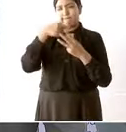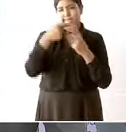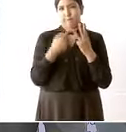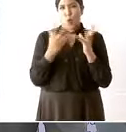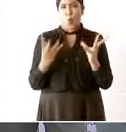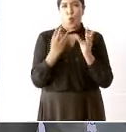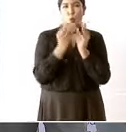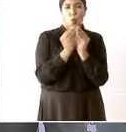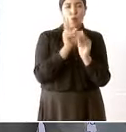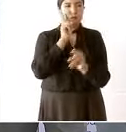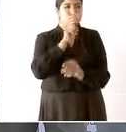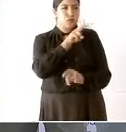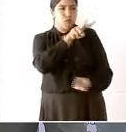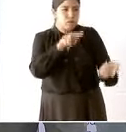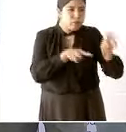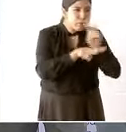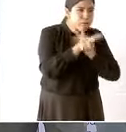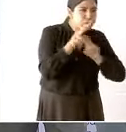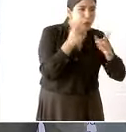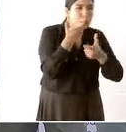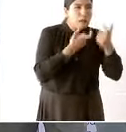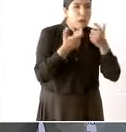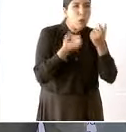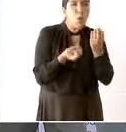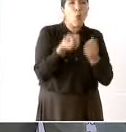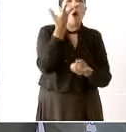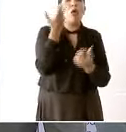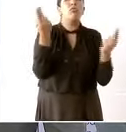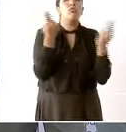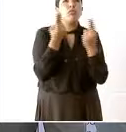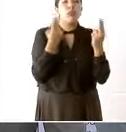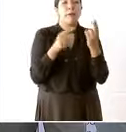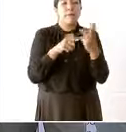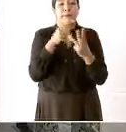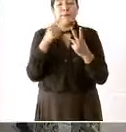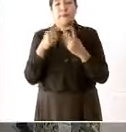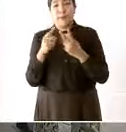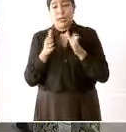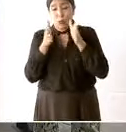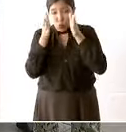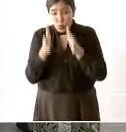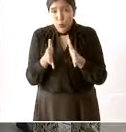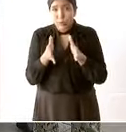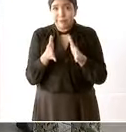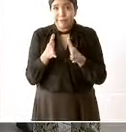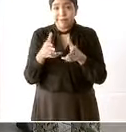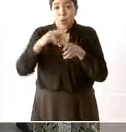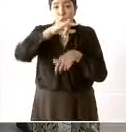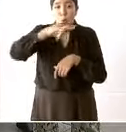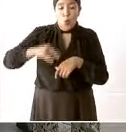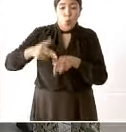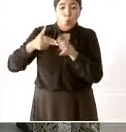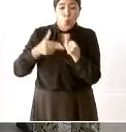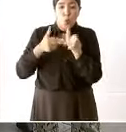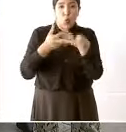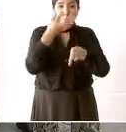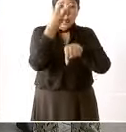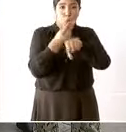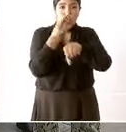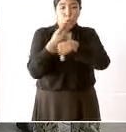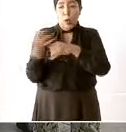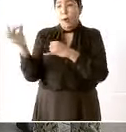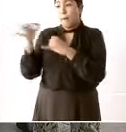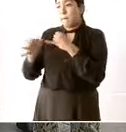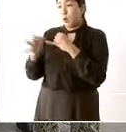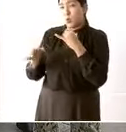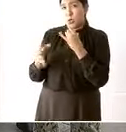determinación de cuánto pudiese ser. Y ya la segunda etapa es la rehabilitación de vías férreas y por último la adquisición del